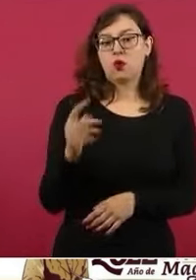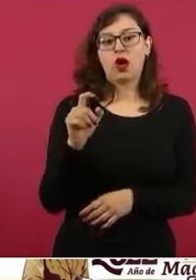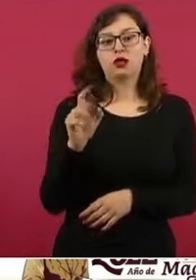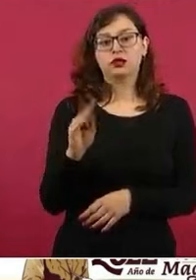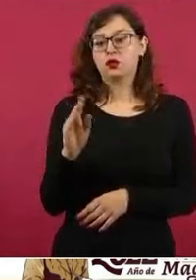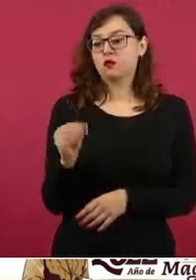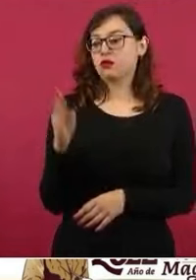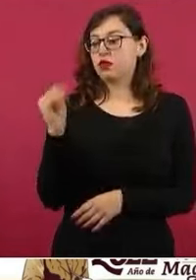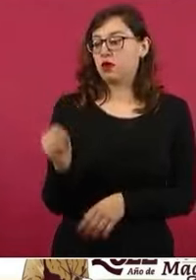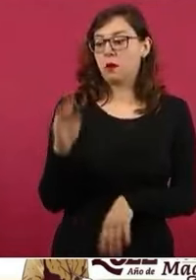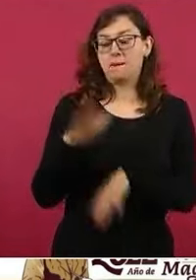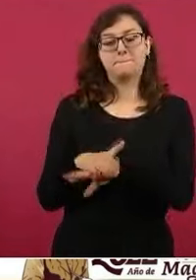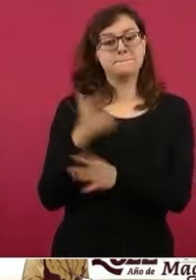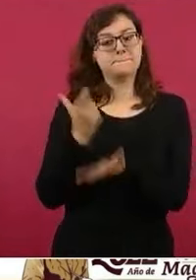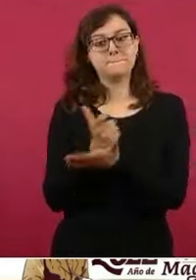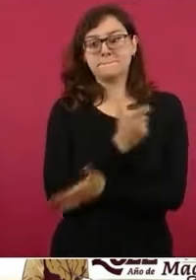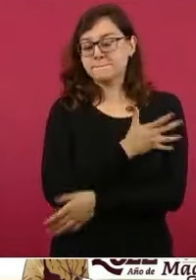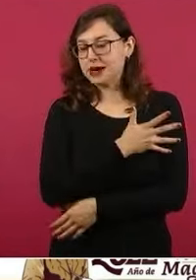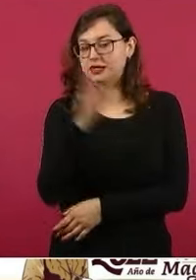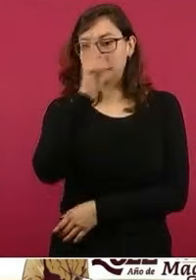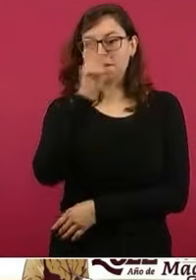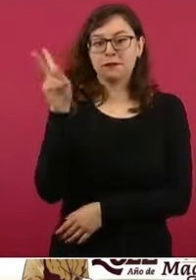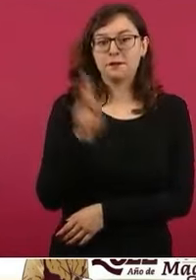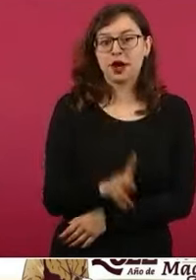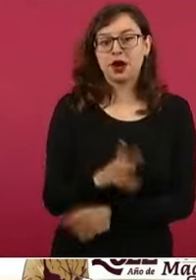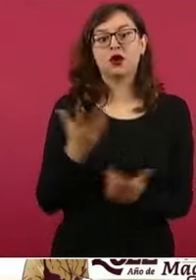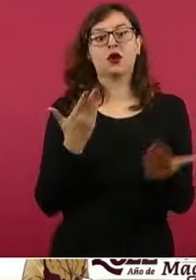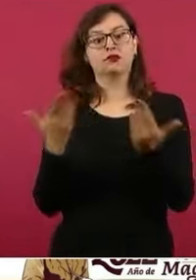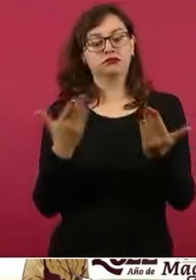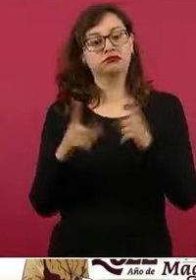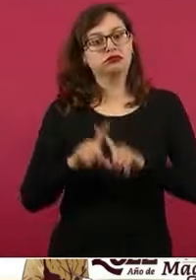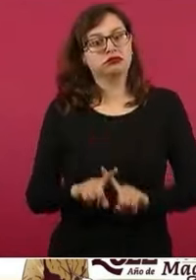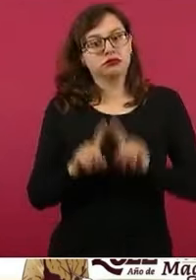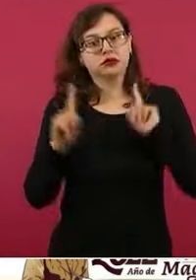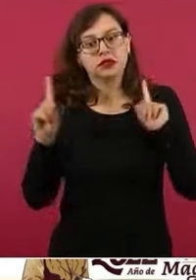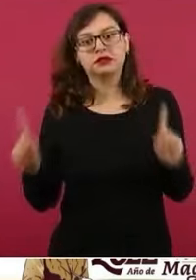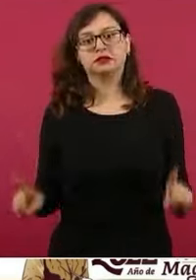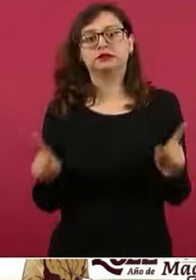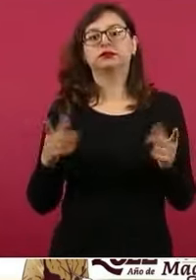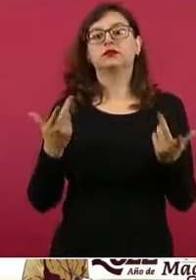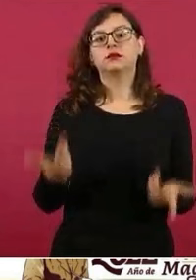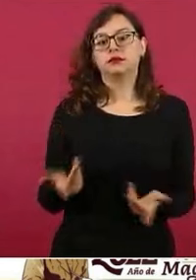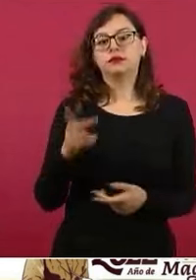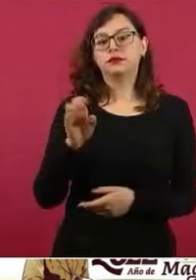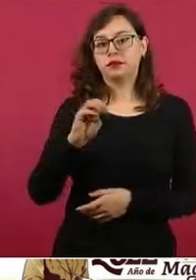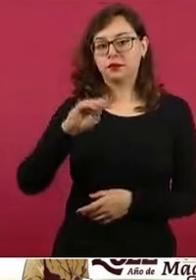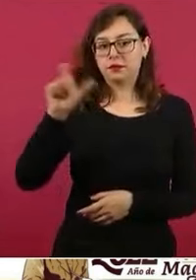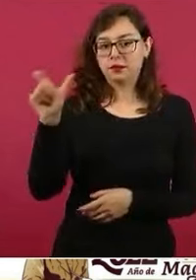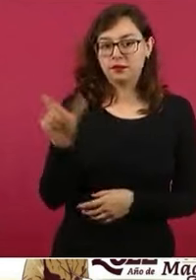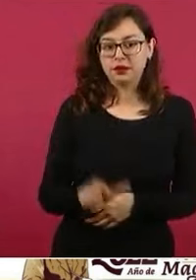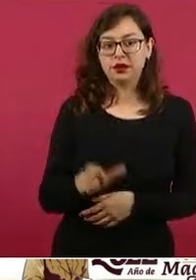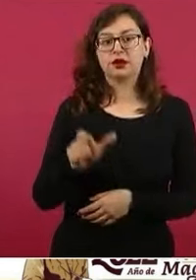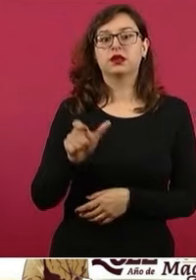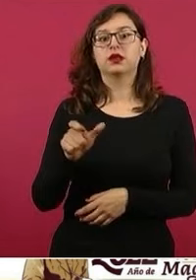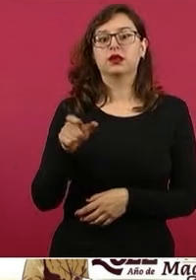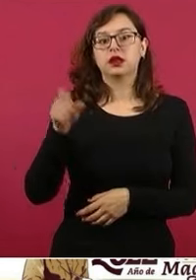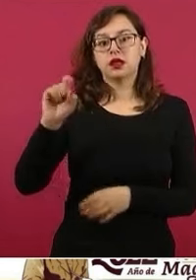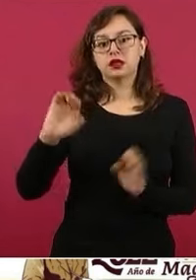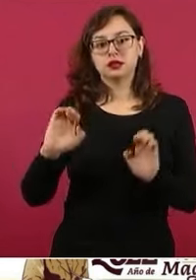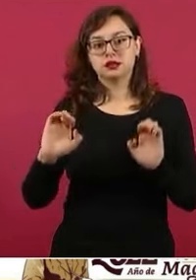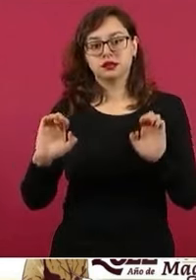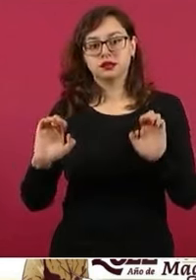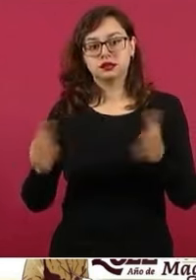2.50, es la opción más cara con el margen más alto, comparado con los 17 centavos de margen de franquicia Pemex en su